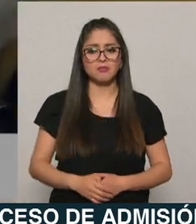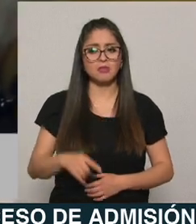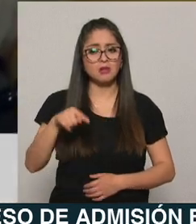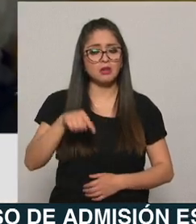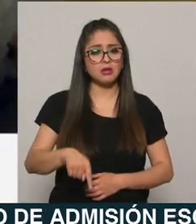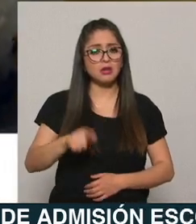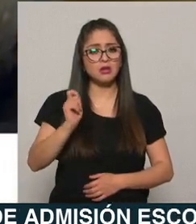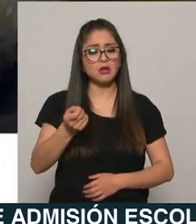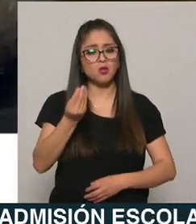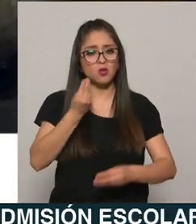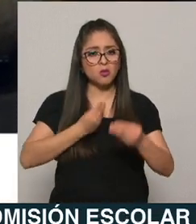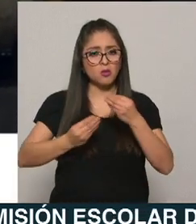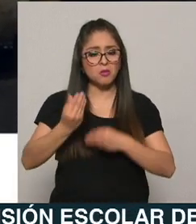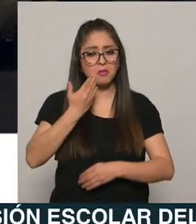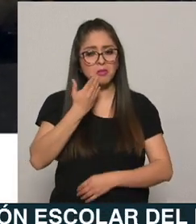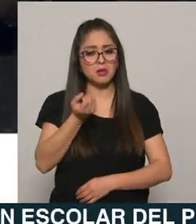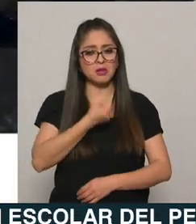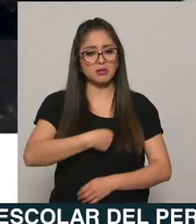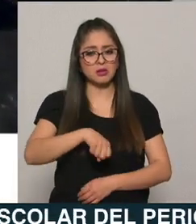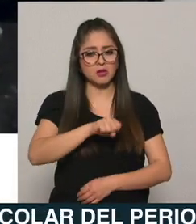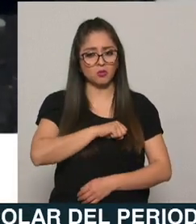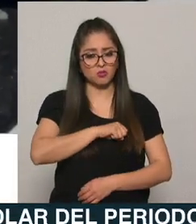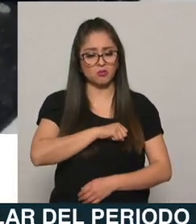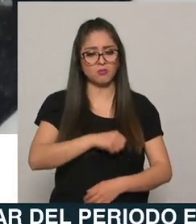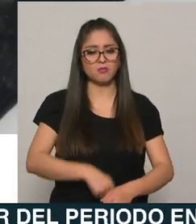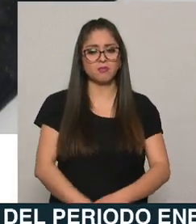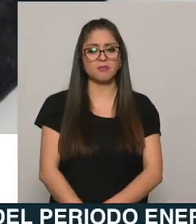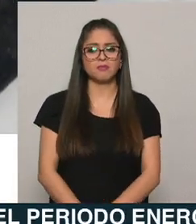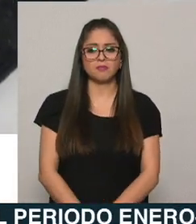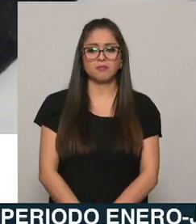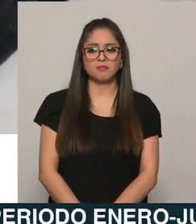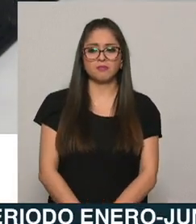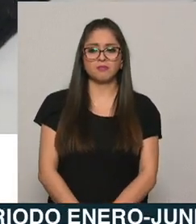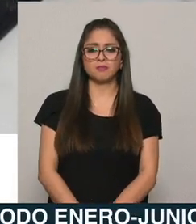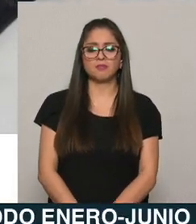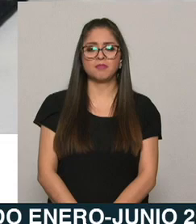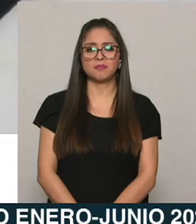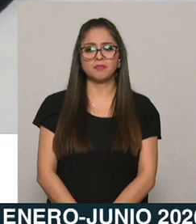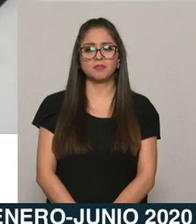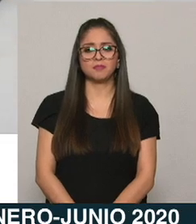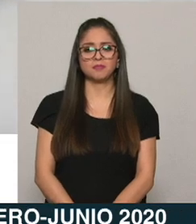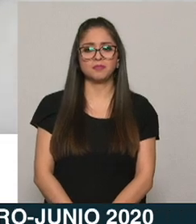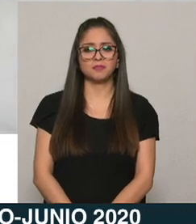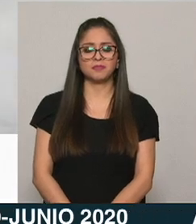Con imágenes de Jesús Arias, Enrique Muñiz, 21 Noticias.